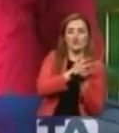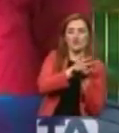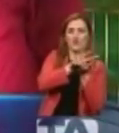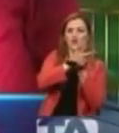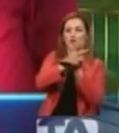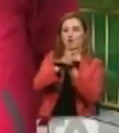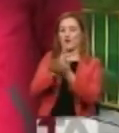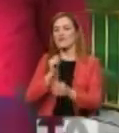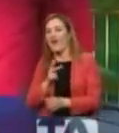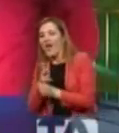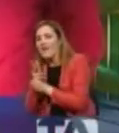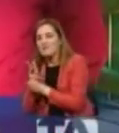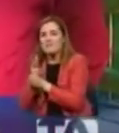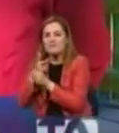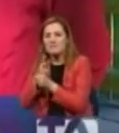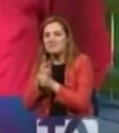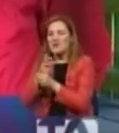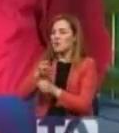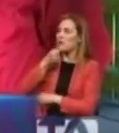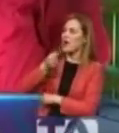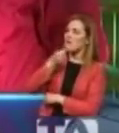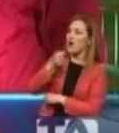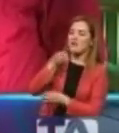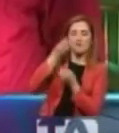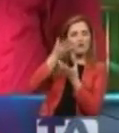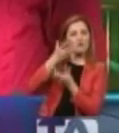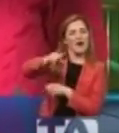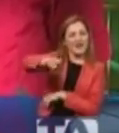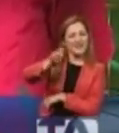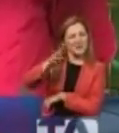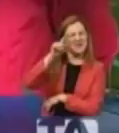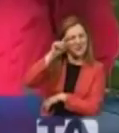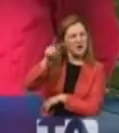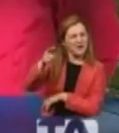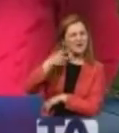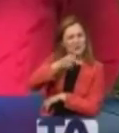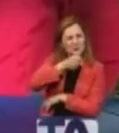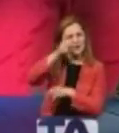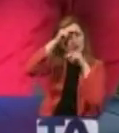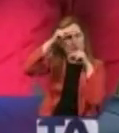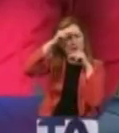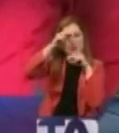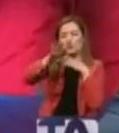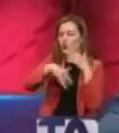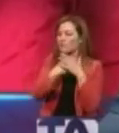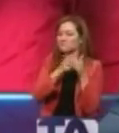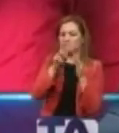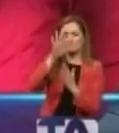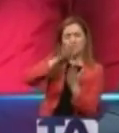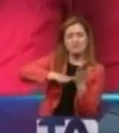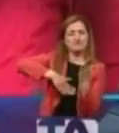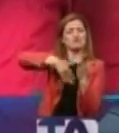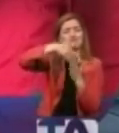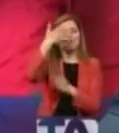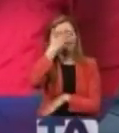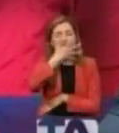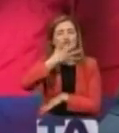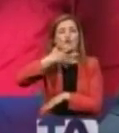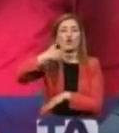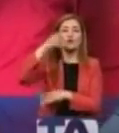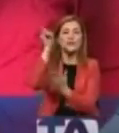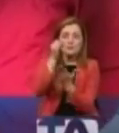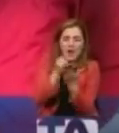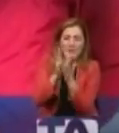unidad, el primer tren del Metro de Quito, y lo destacábamos, que llegaron prácticamente listos, pintados, con